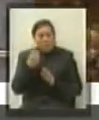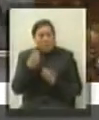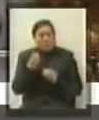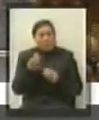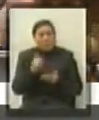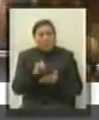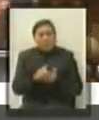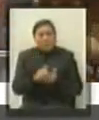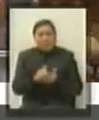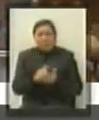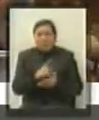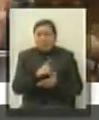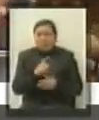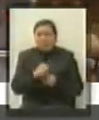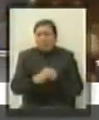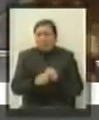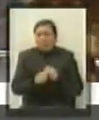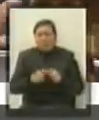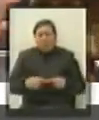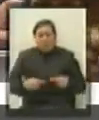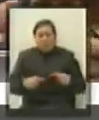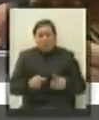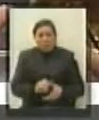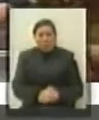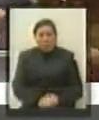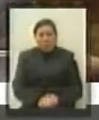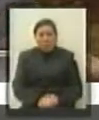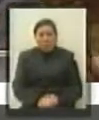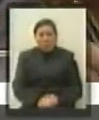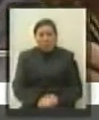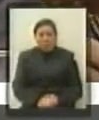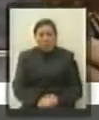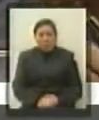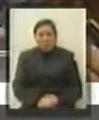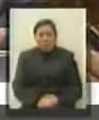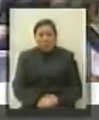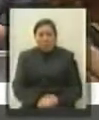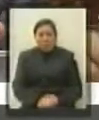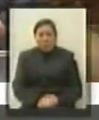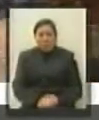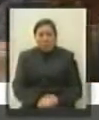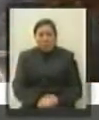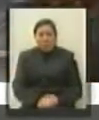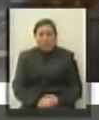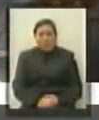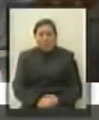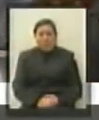santo, que hace cientos de años que hay una discrepancia horrible entre esas dos ciudades? Se sabía.